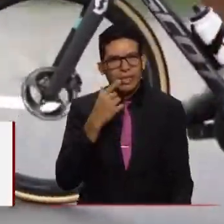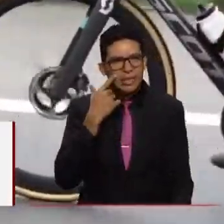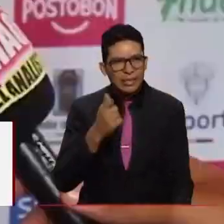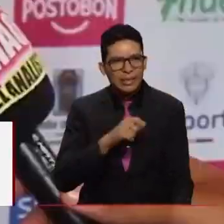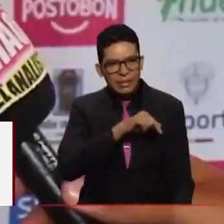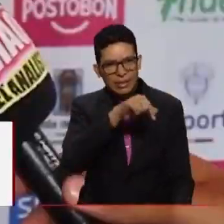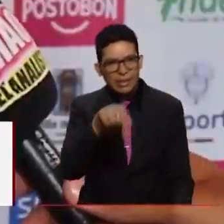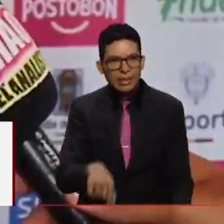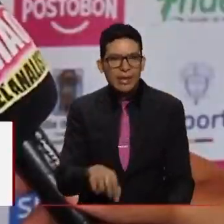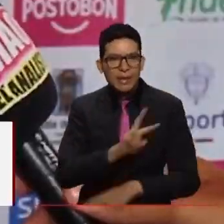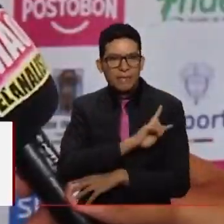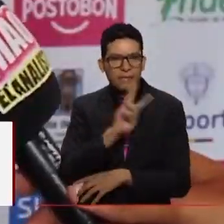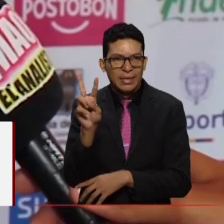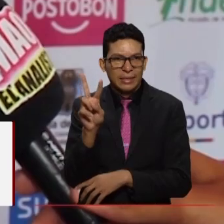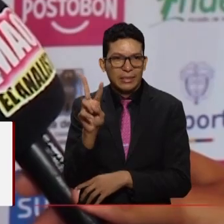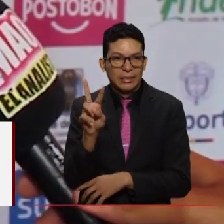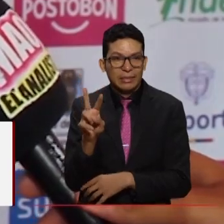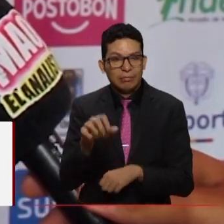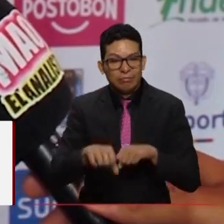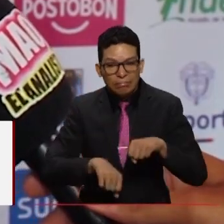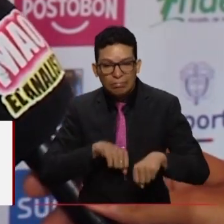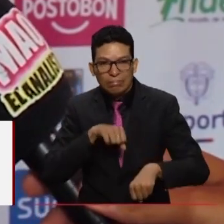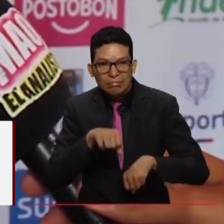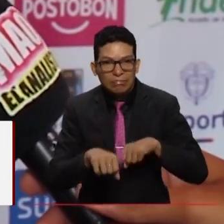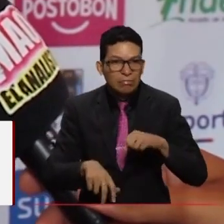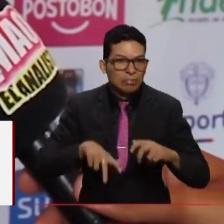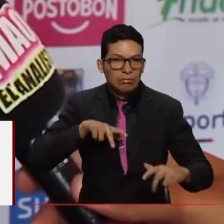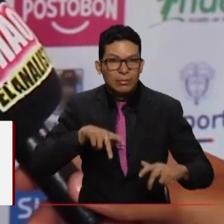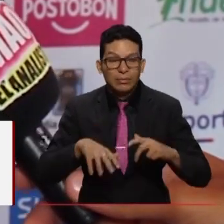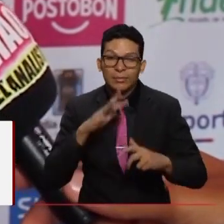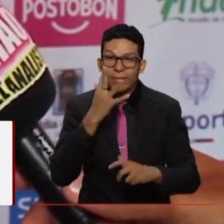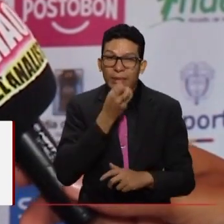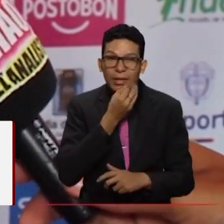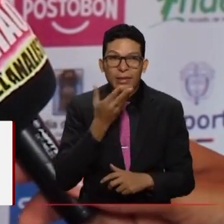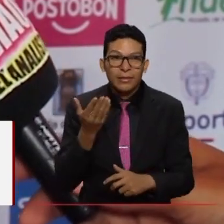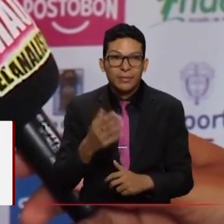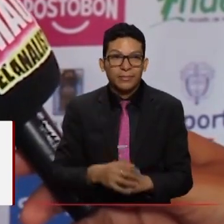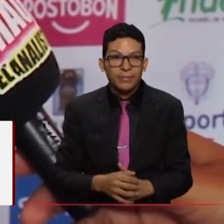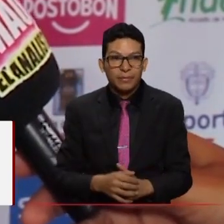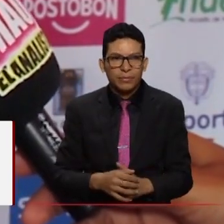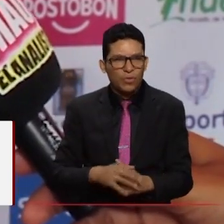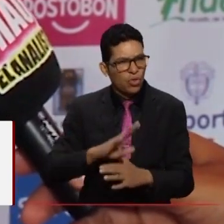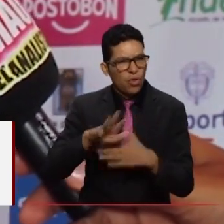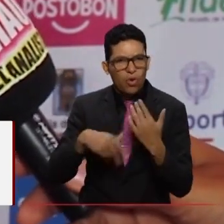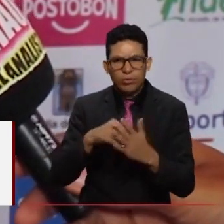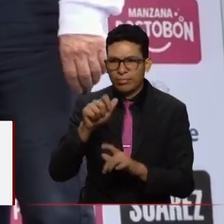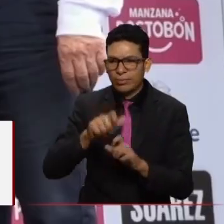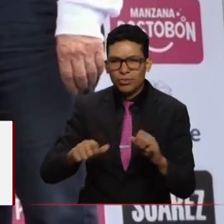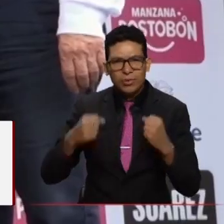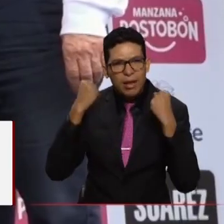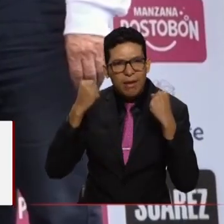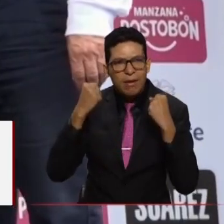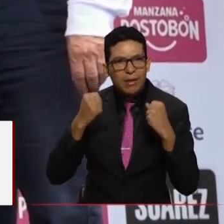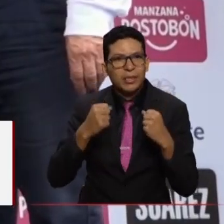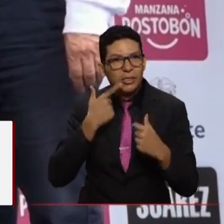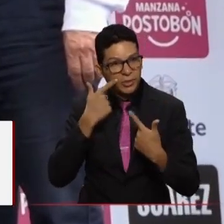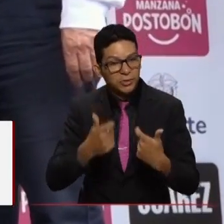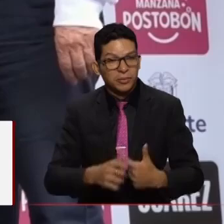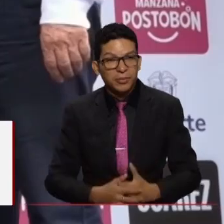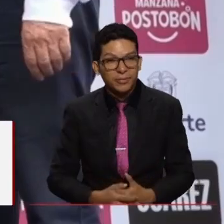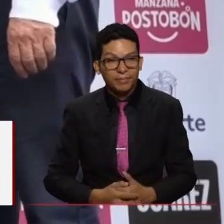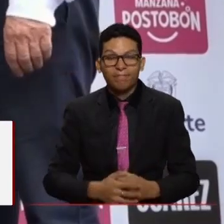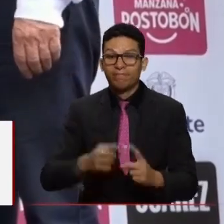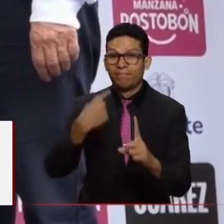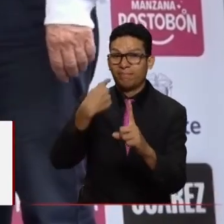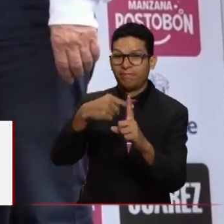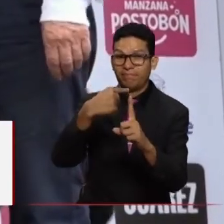venir al Valle del Cauca y bueno, aquí a Buga, qué más que bonito y con toda la acogida de la gente, espectacular. Un balance positivo